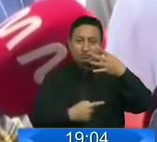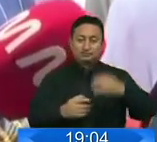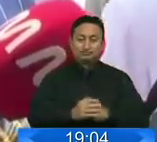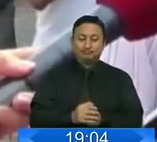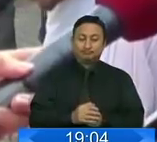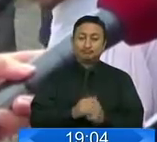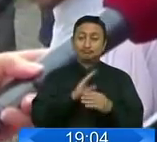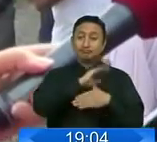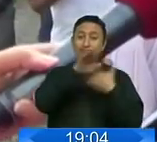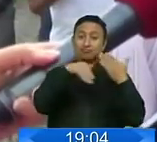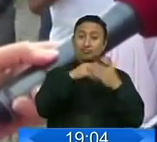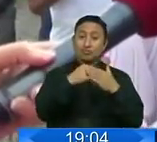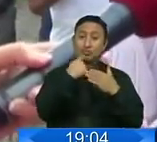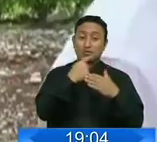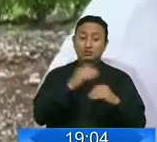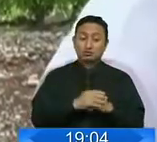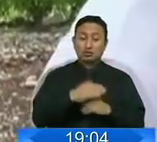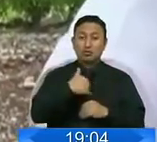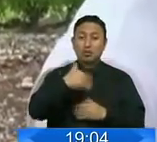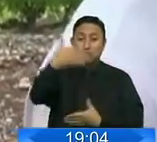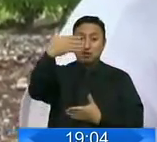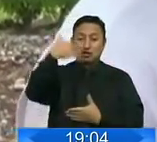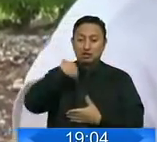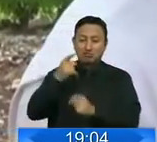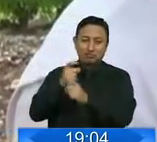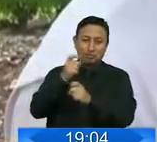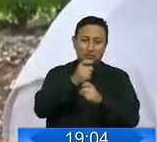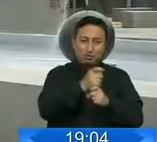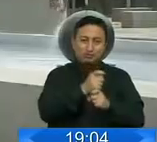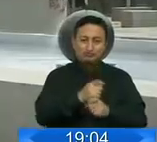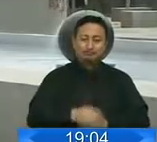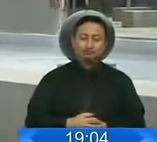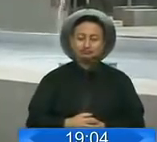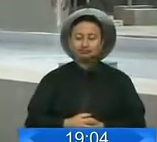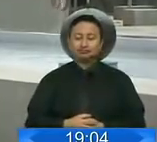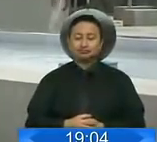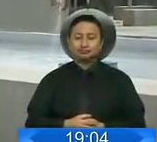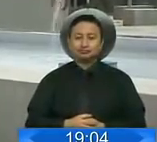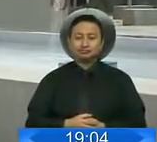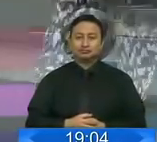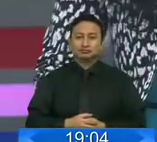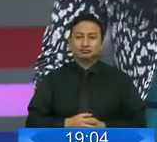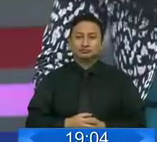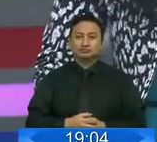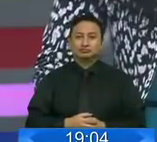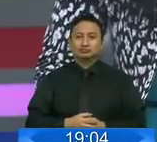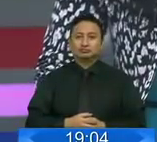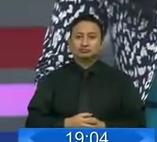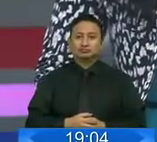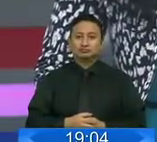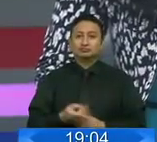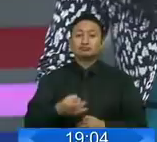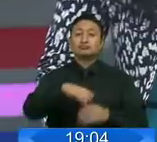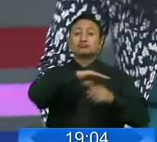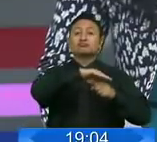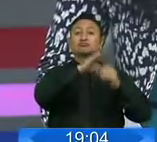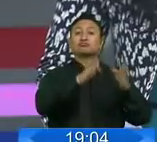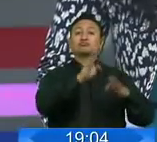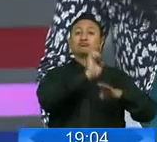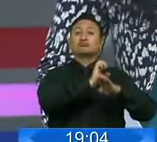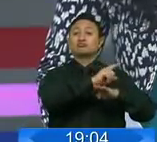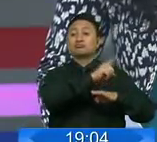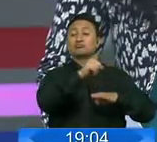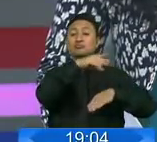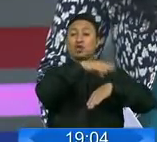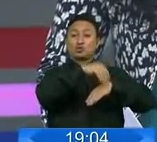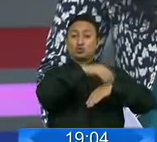se han catalogado como perseguidos políticos. Informó Javier Gallo. El embajador ecuatoriano en Suecia fue convocado